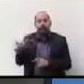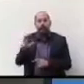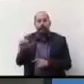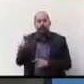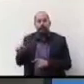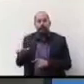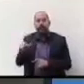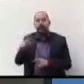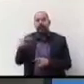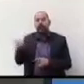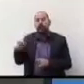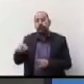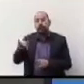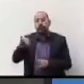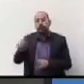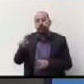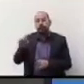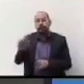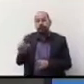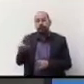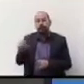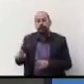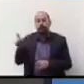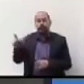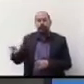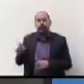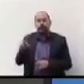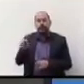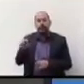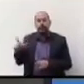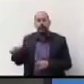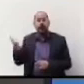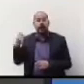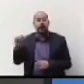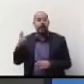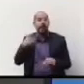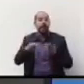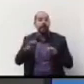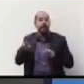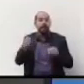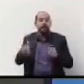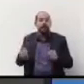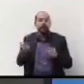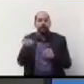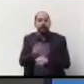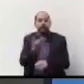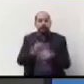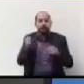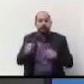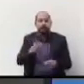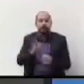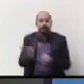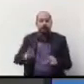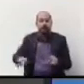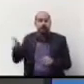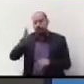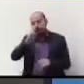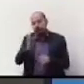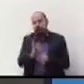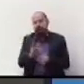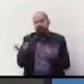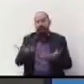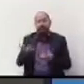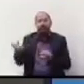José Adrián N., el Villalobos, ex servidor público de la Secretaría de Seguridad Pública y quien es responsable de